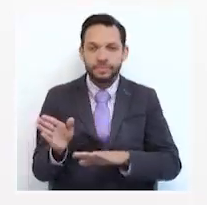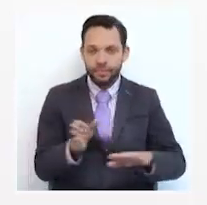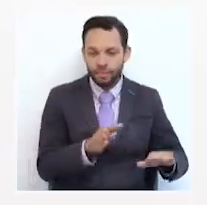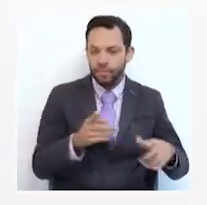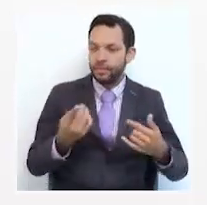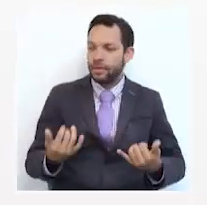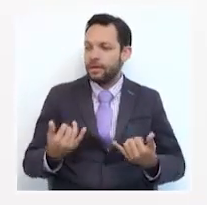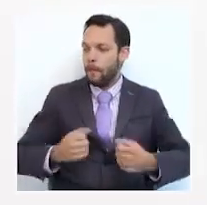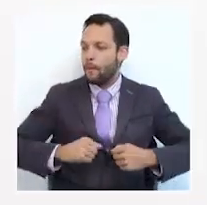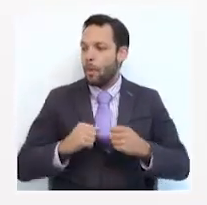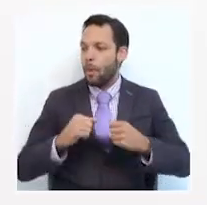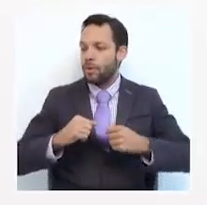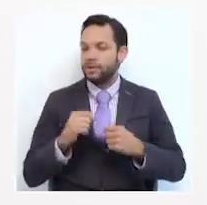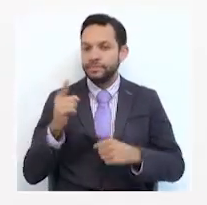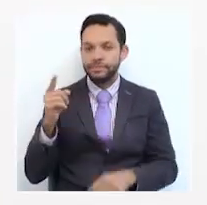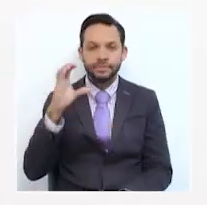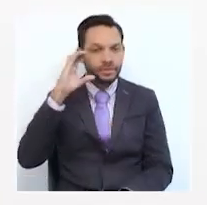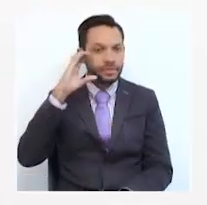herida